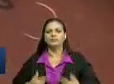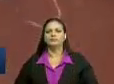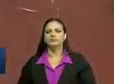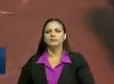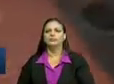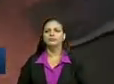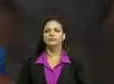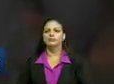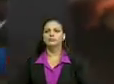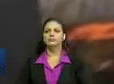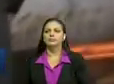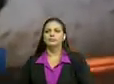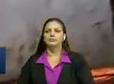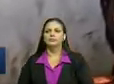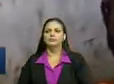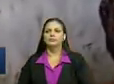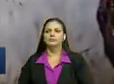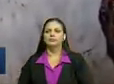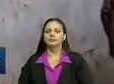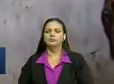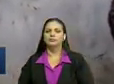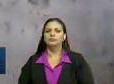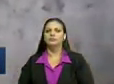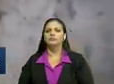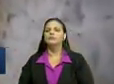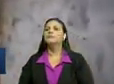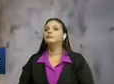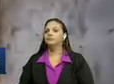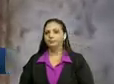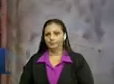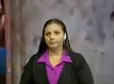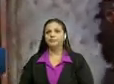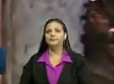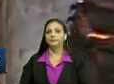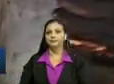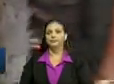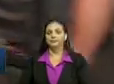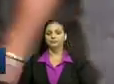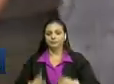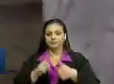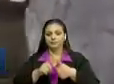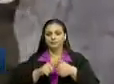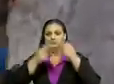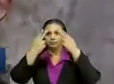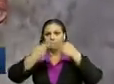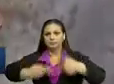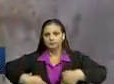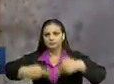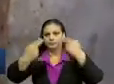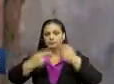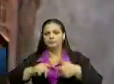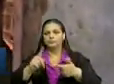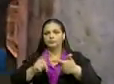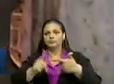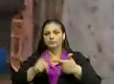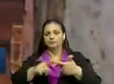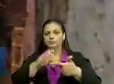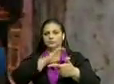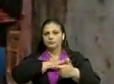La tarea se ejecutó de forma coordinada entre la Fiscalía, Aduana del Ecuador y la Unidad de